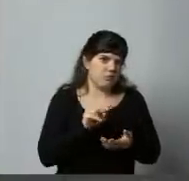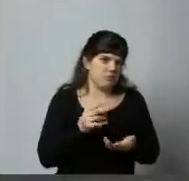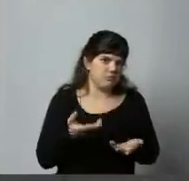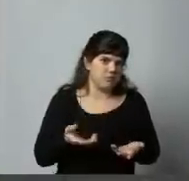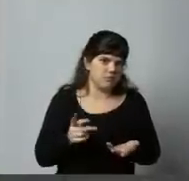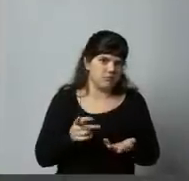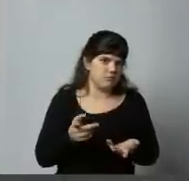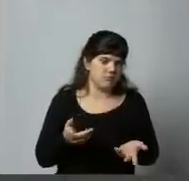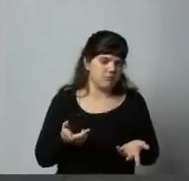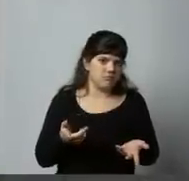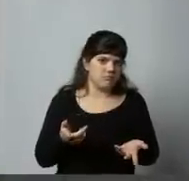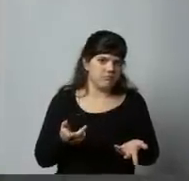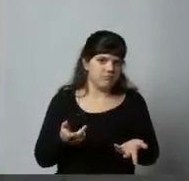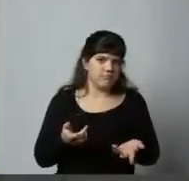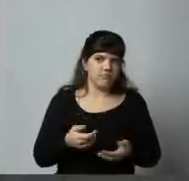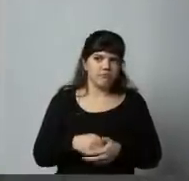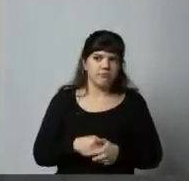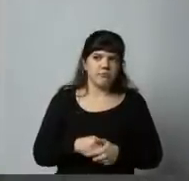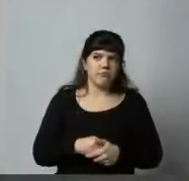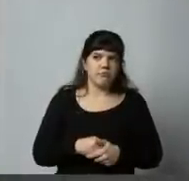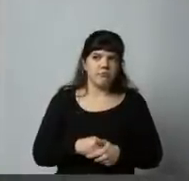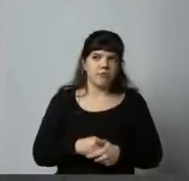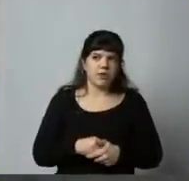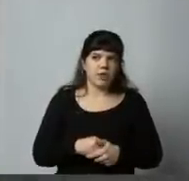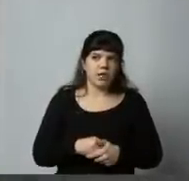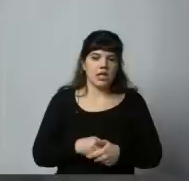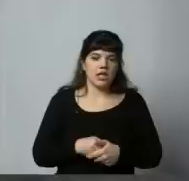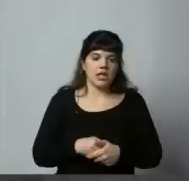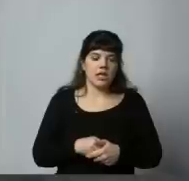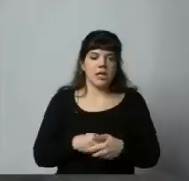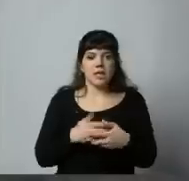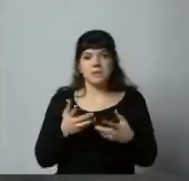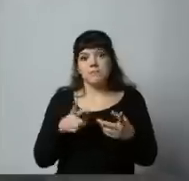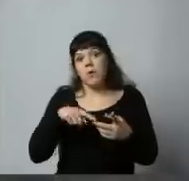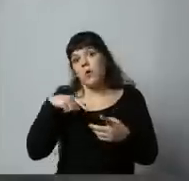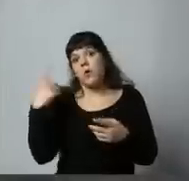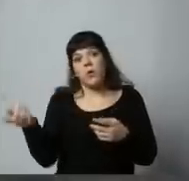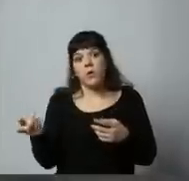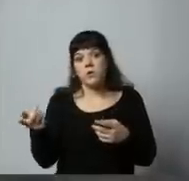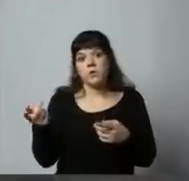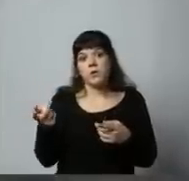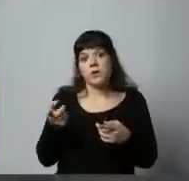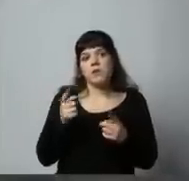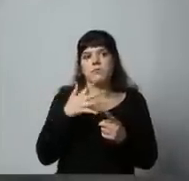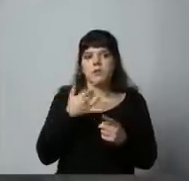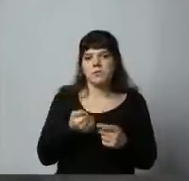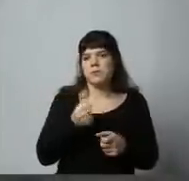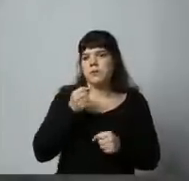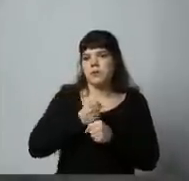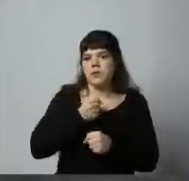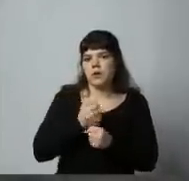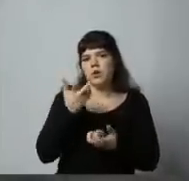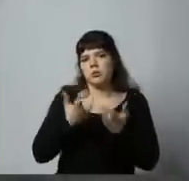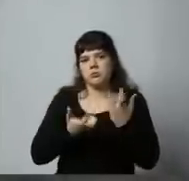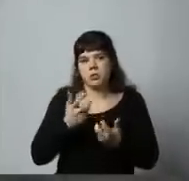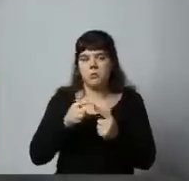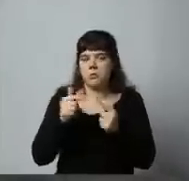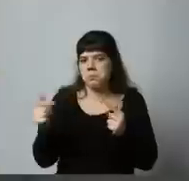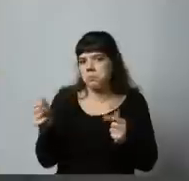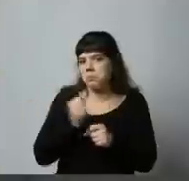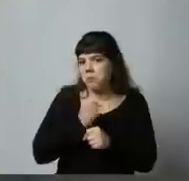a cargo eh eh los demás los auxiliares la cocinera